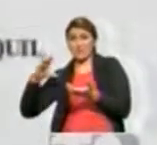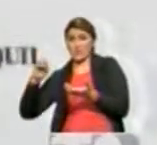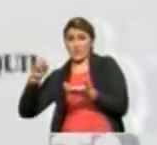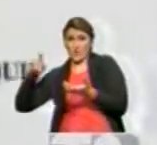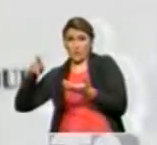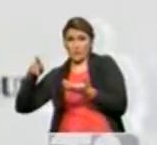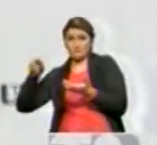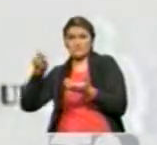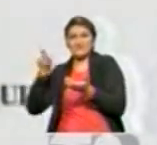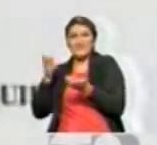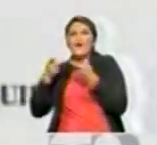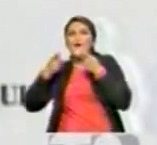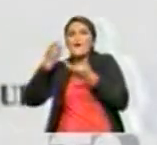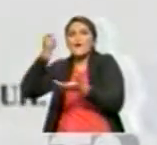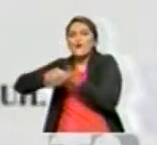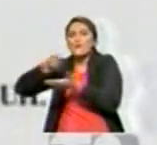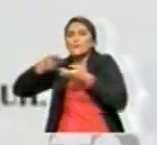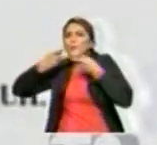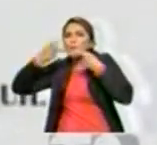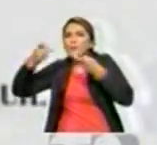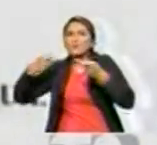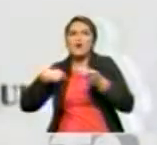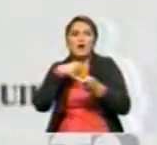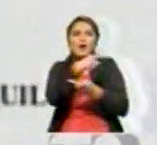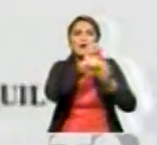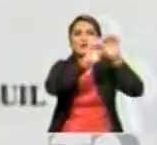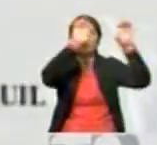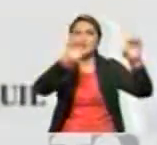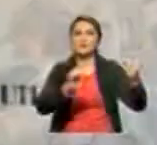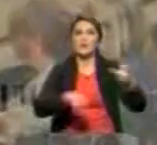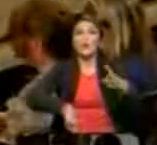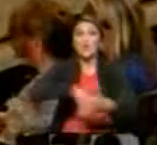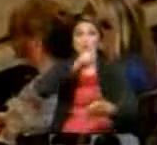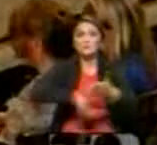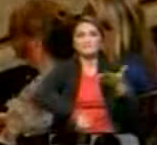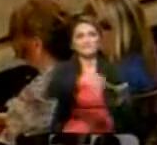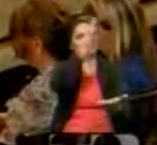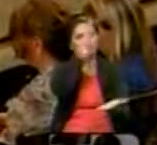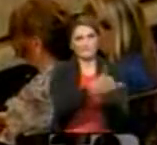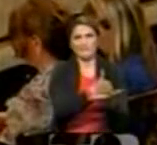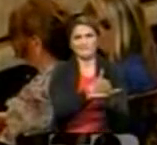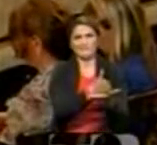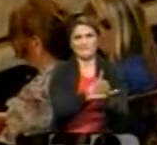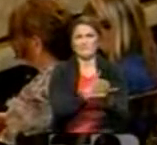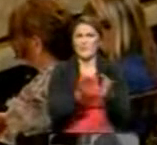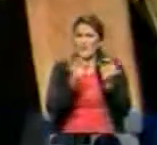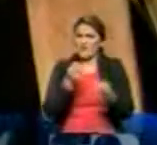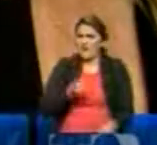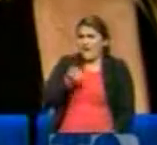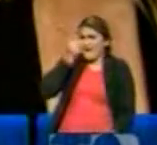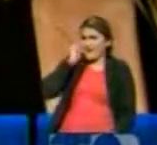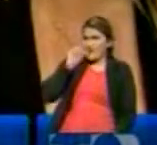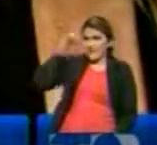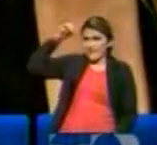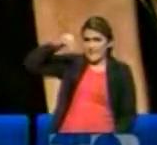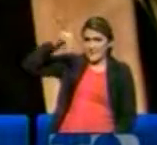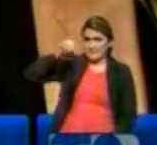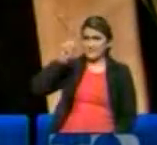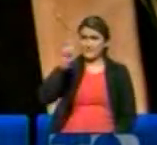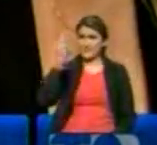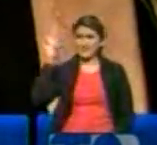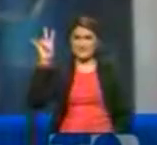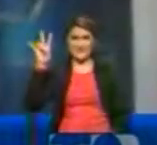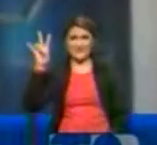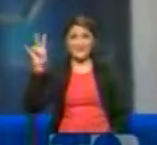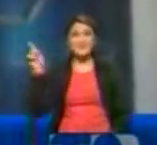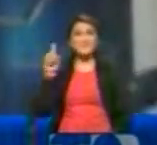El oficio fue emitido el pasado 22 de agosto, pero apenas este martes 27 fue conocido por las autoridades del municipio de